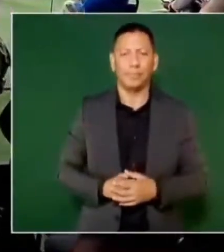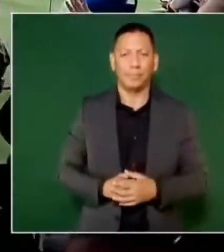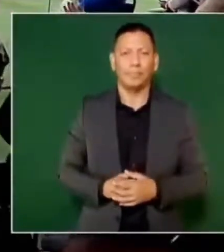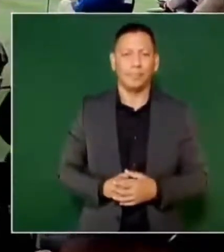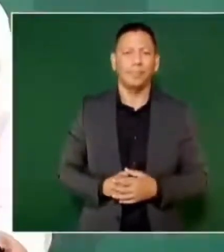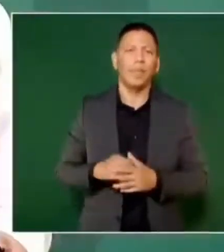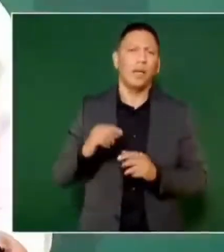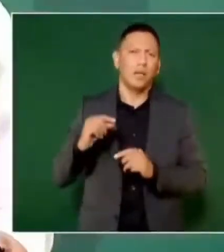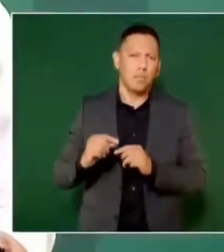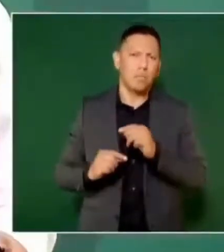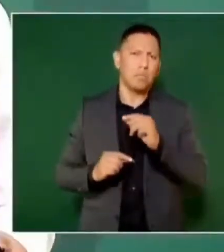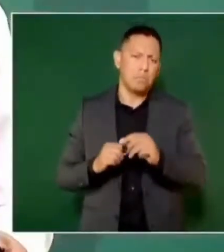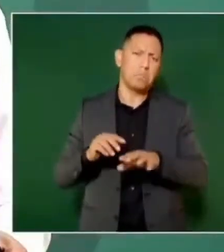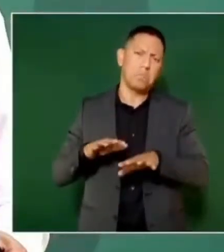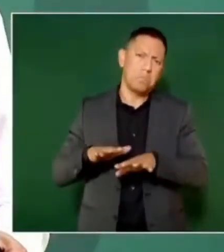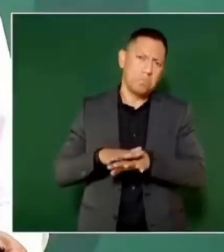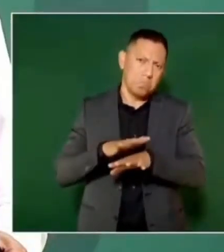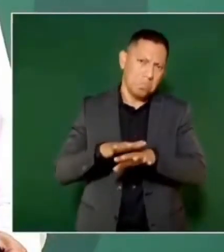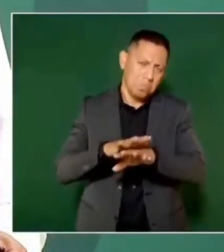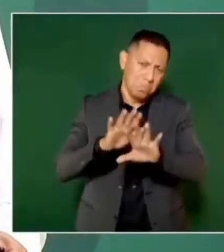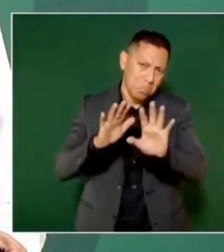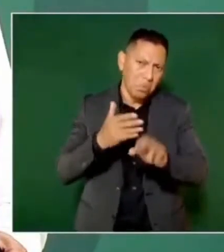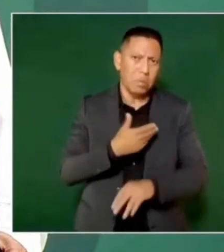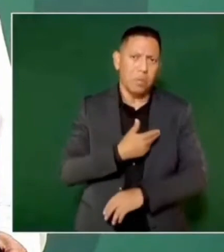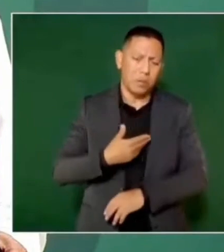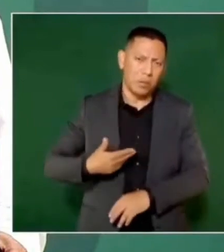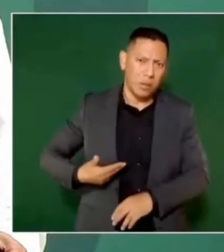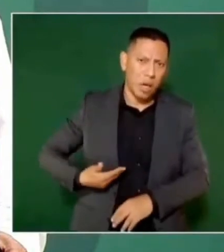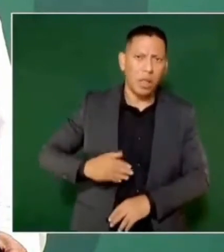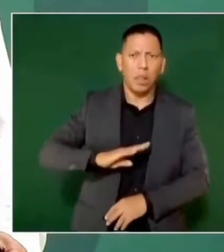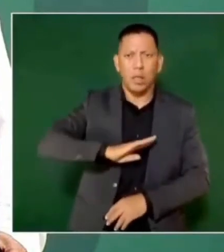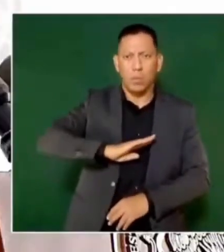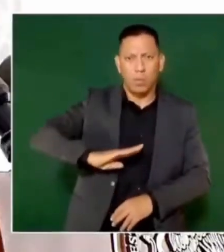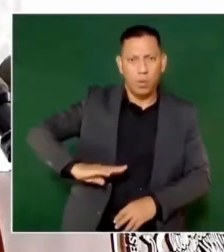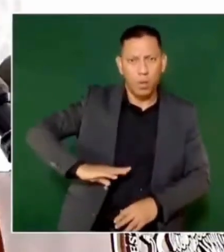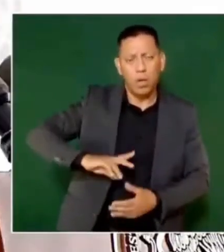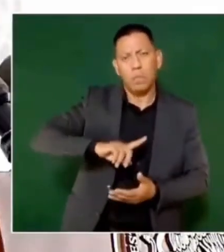Poco a poco van a ir cambiando los presidentes municipales.